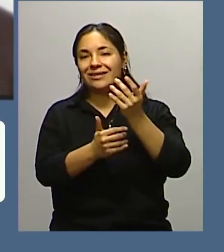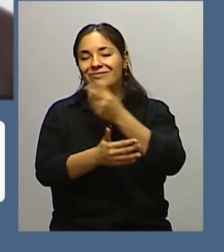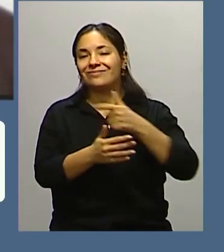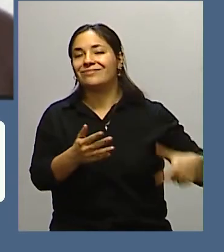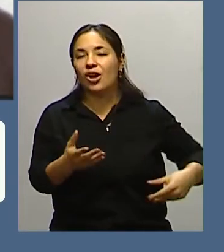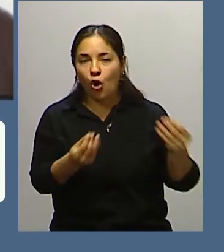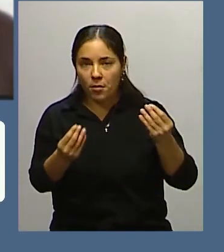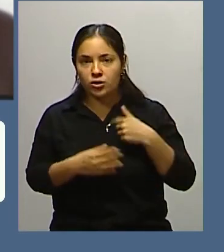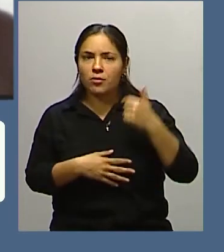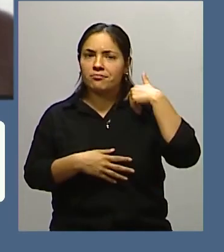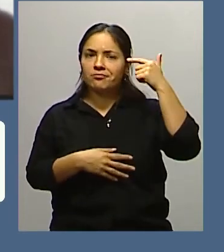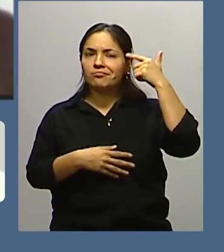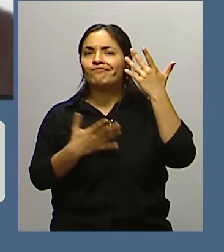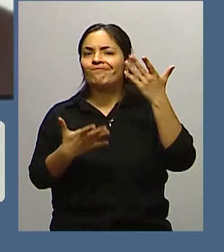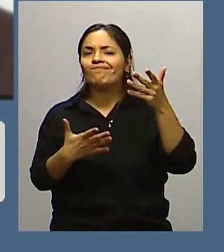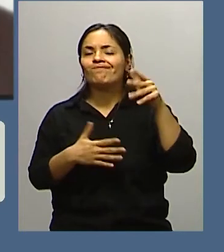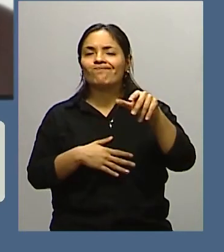que va a ser una suerte de